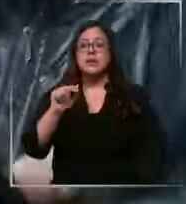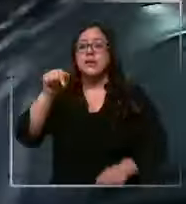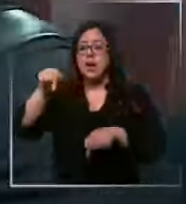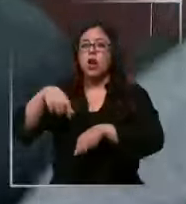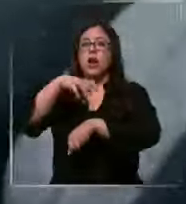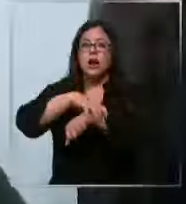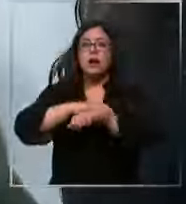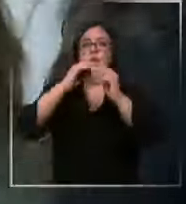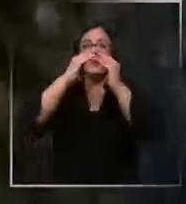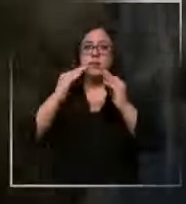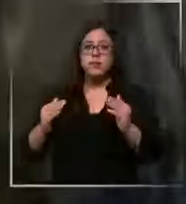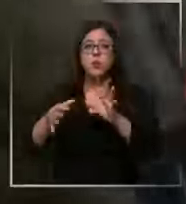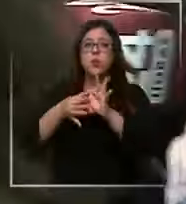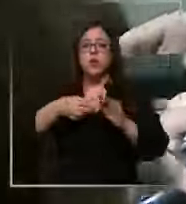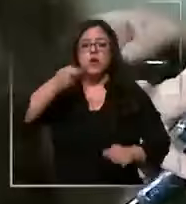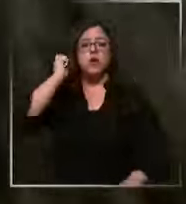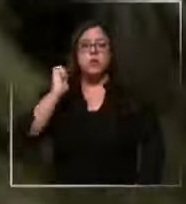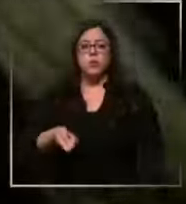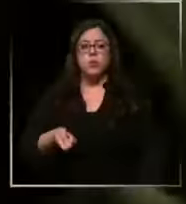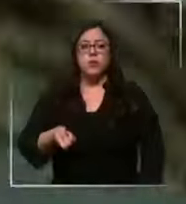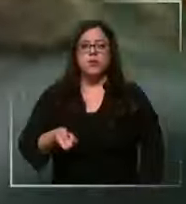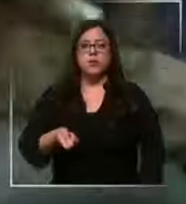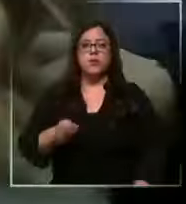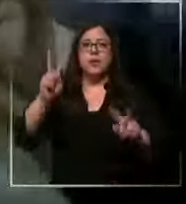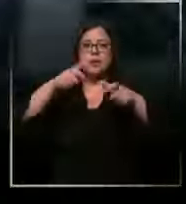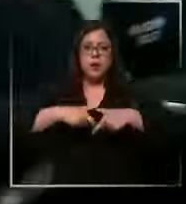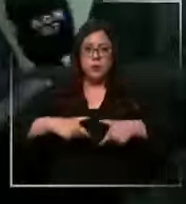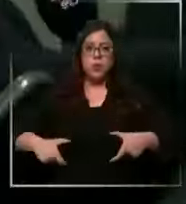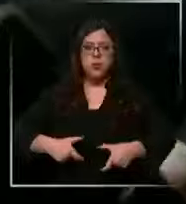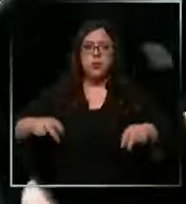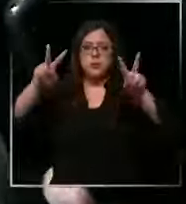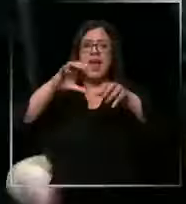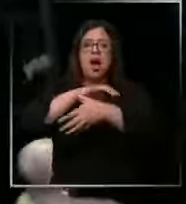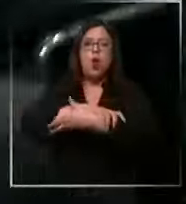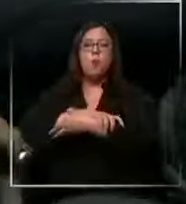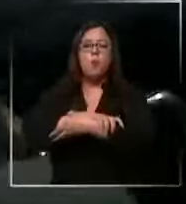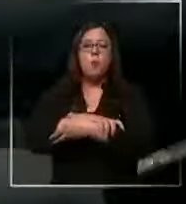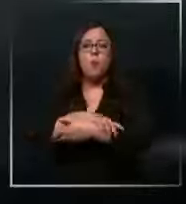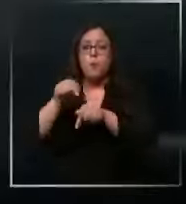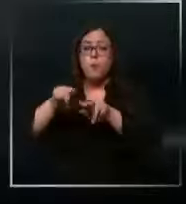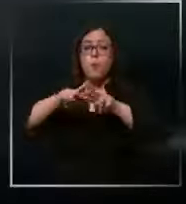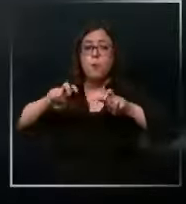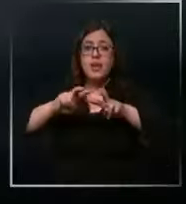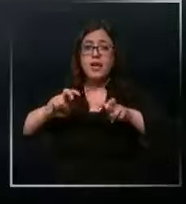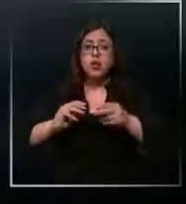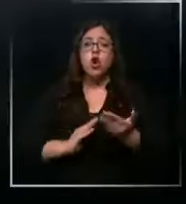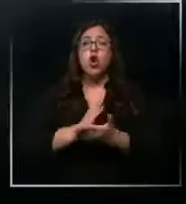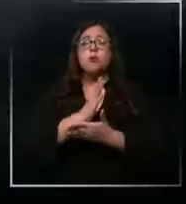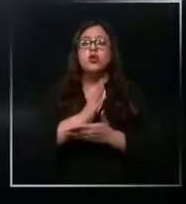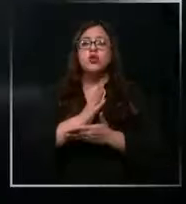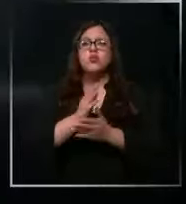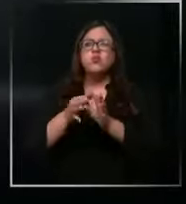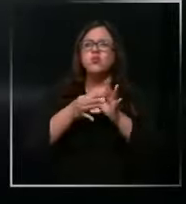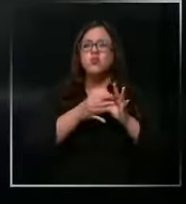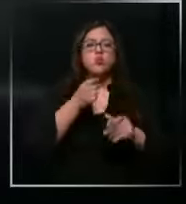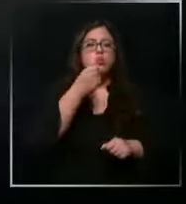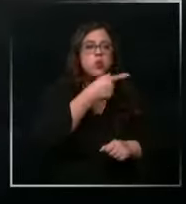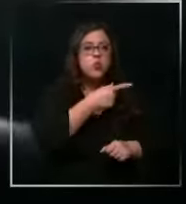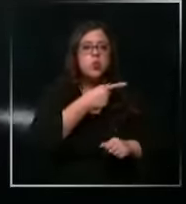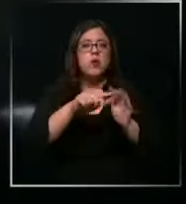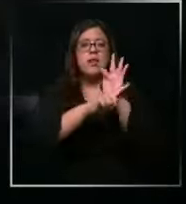arresto domiciliario tras ser formalizada en la arista de lencería del caso Convenios. Esta indagatoria se inició a partir de la denuncia recibida